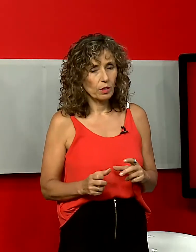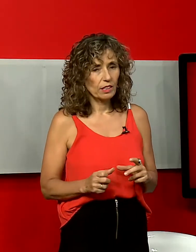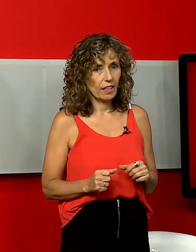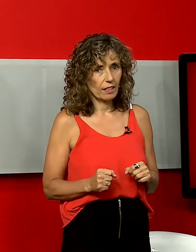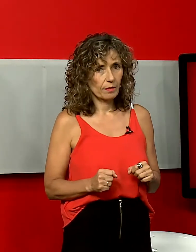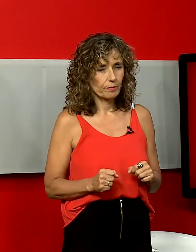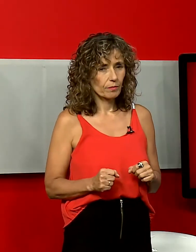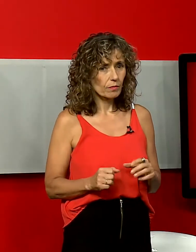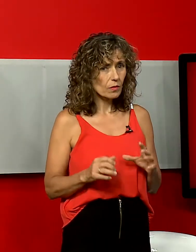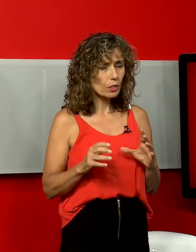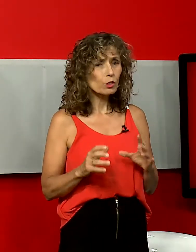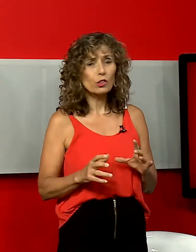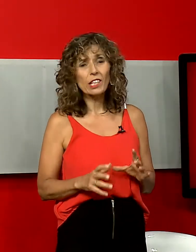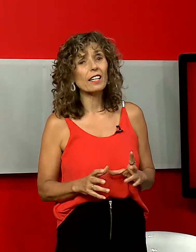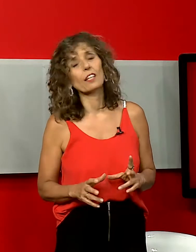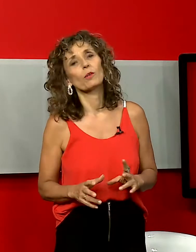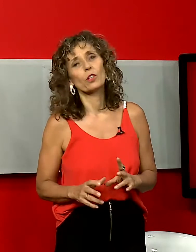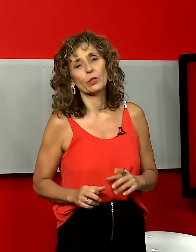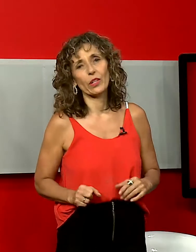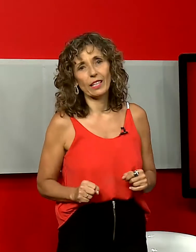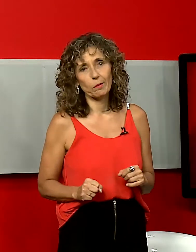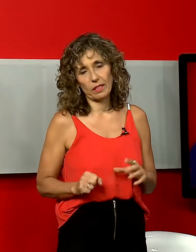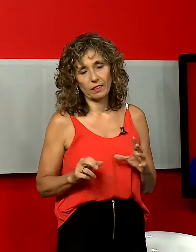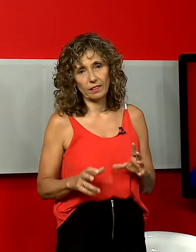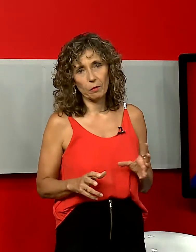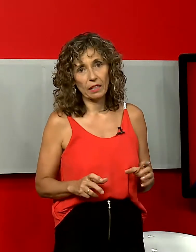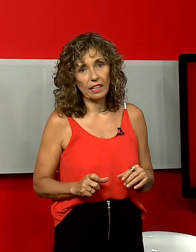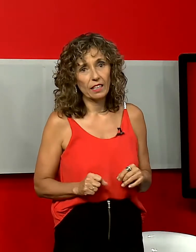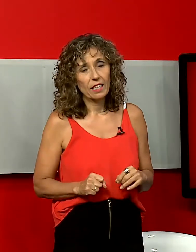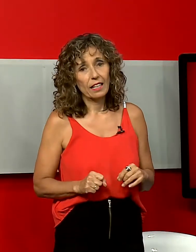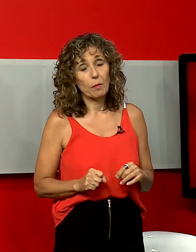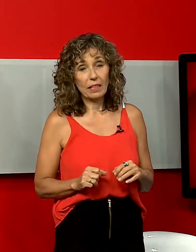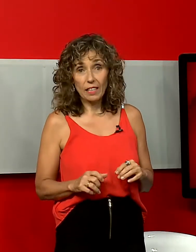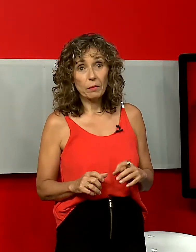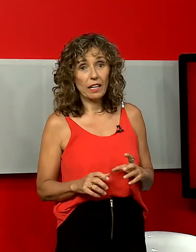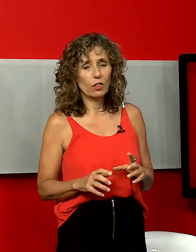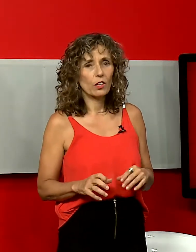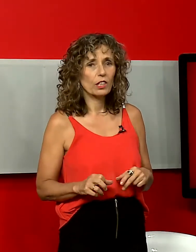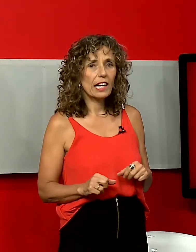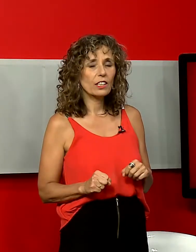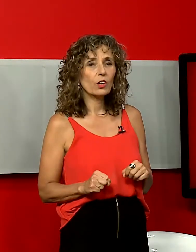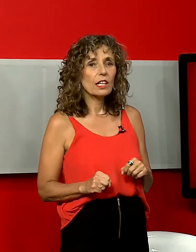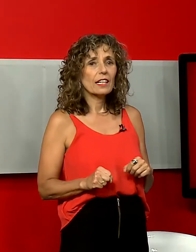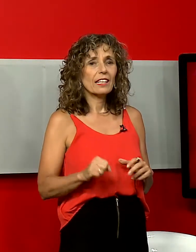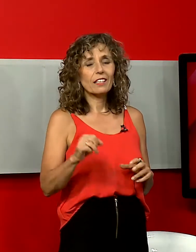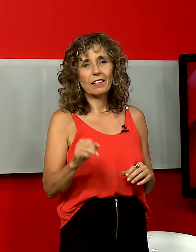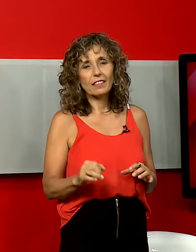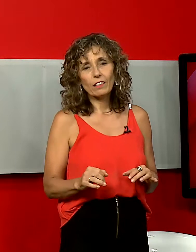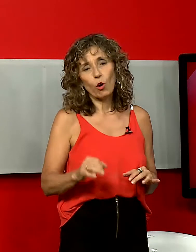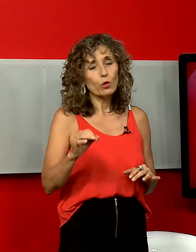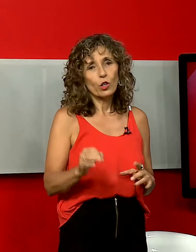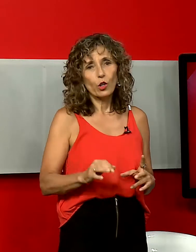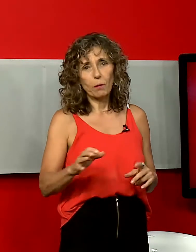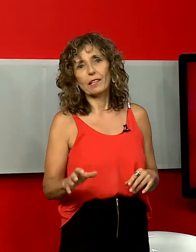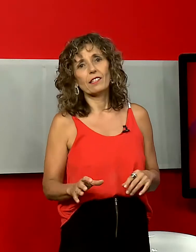modificaciones a las políticas sociales que el gobierno llevó adelante para intentar paliar la pandemia a lo largo del año. Y el debate,